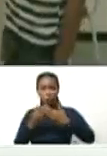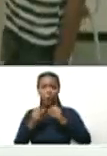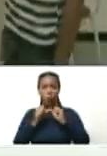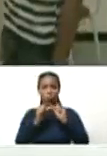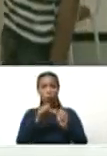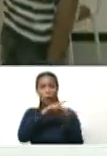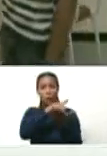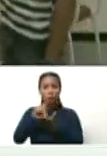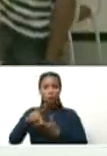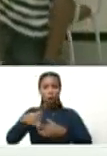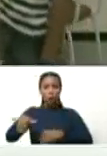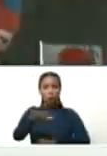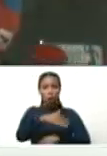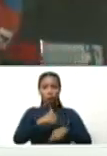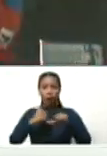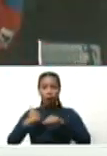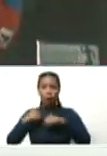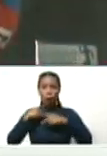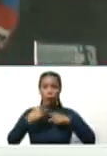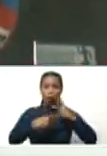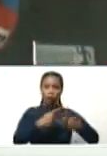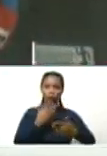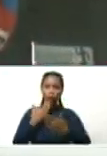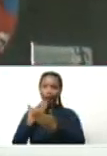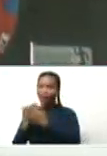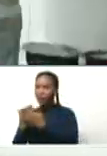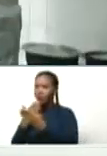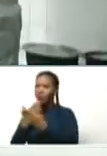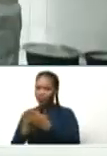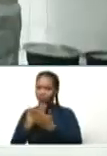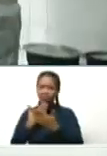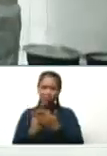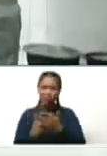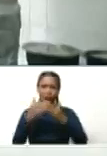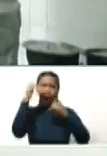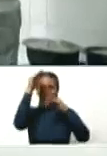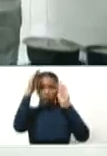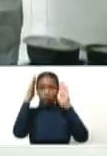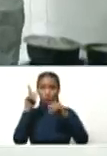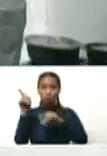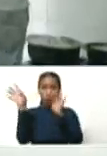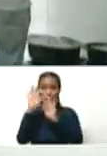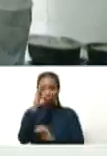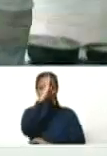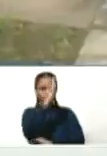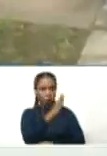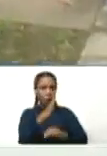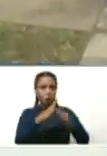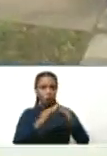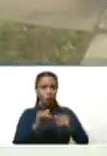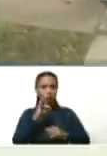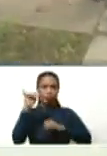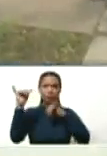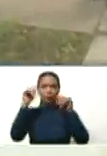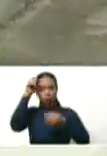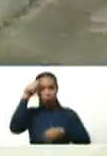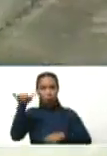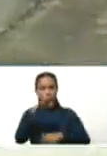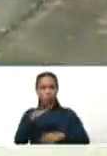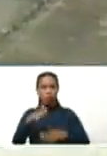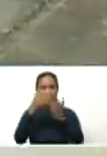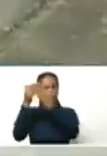participando en todos estos procesos. Presidente, muchísimas gracias por atender usted de manera directa todas las demandas del pueblo, de